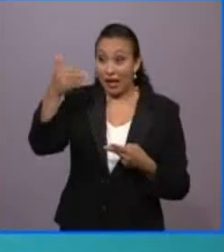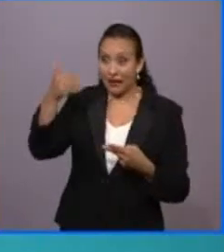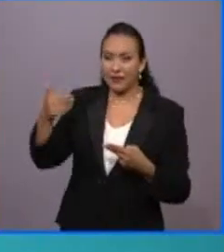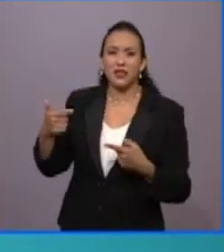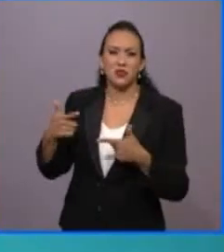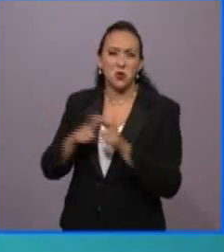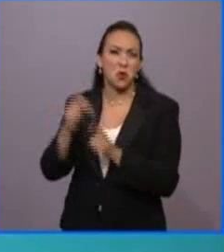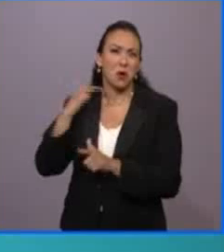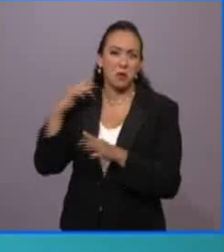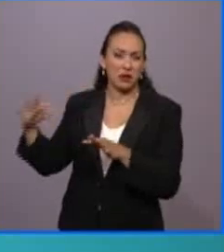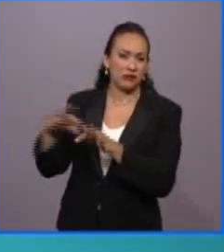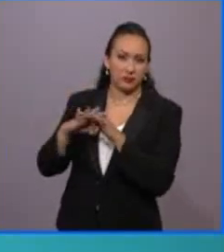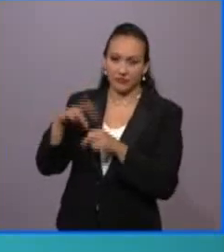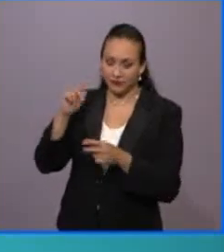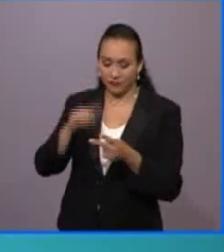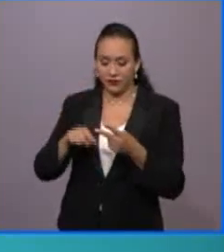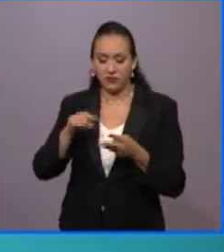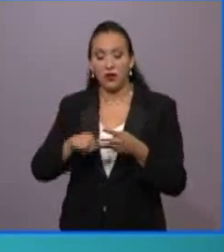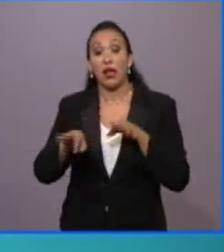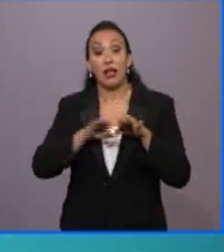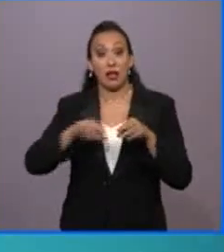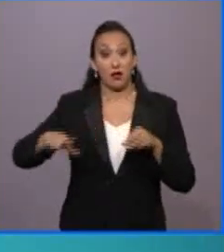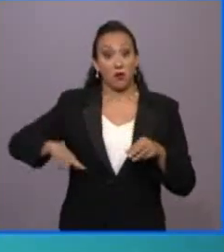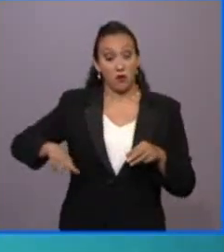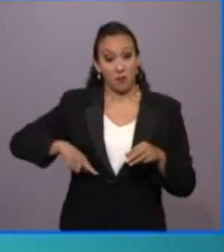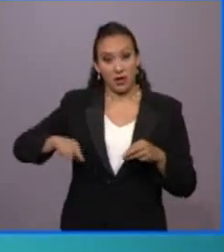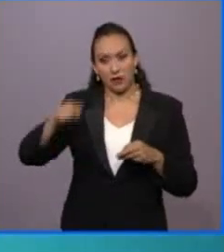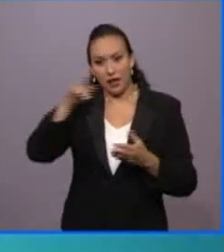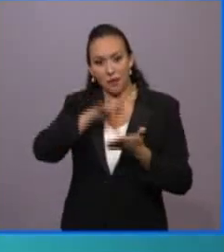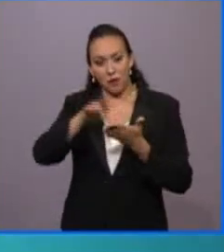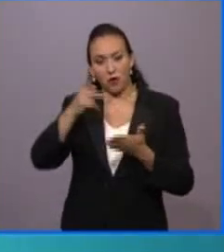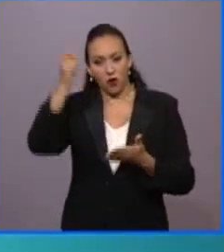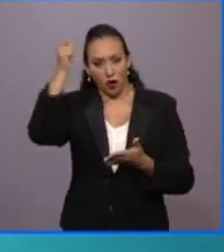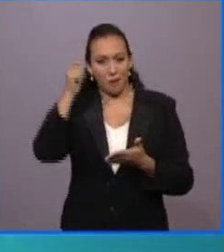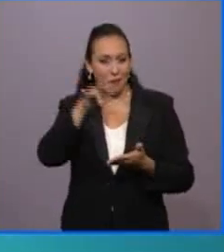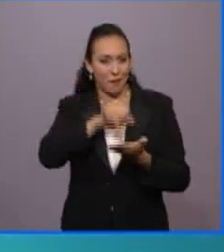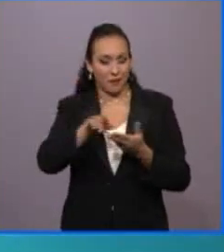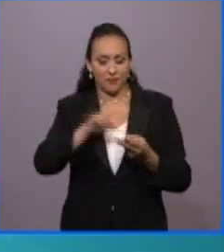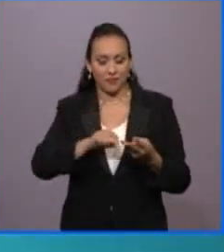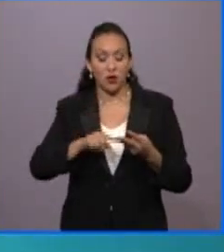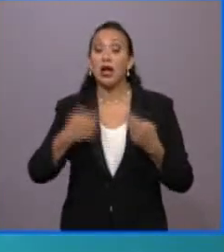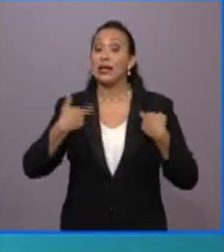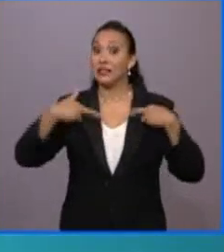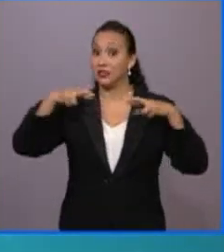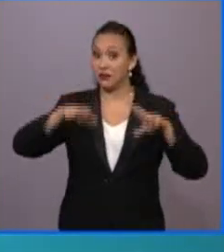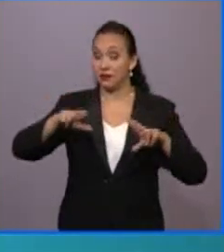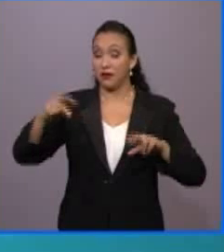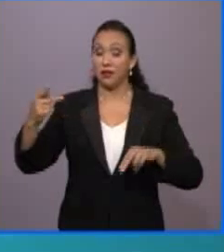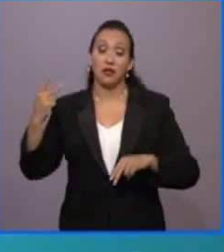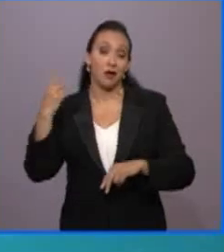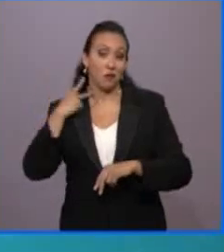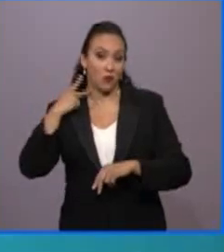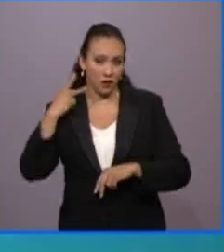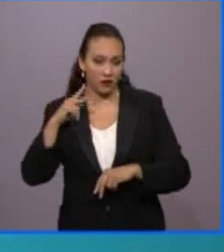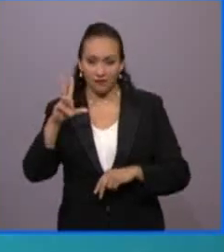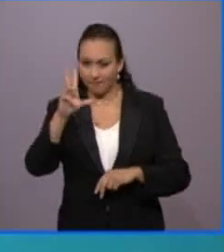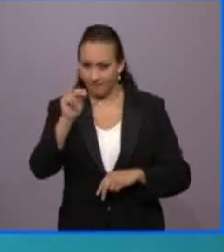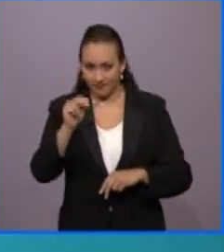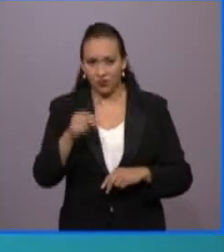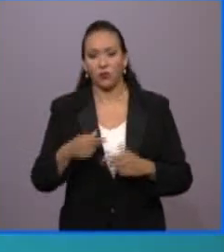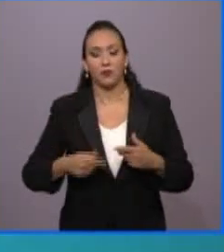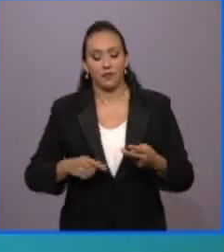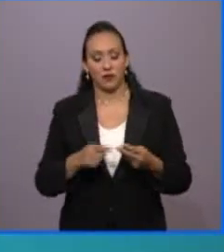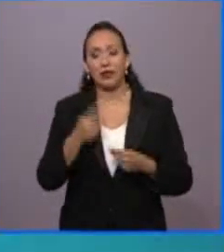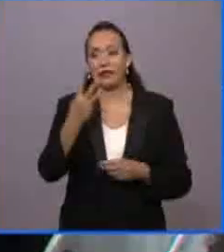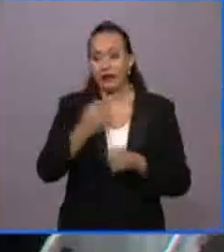partido político, servidor público que opere programas sociales, representante de partido o candidato a cargo de elección popular en los